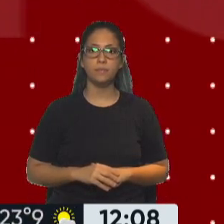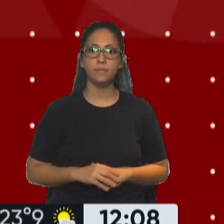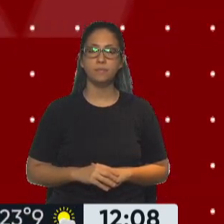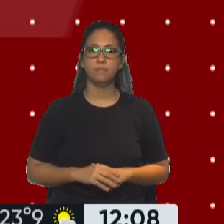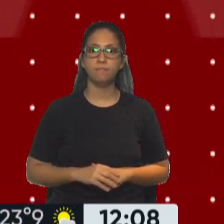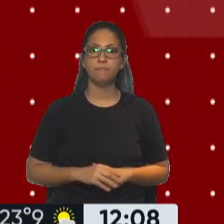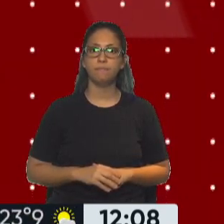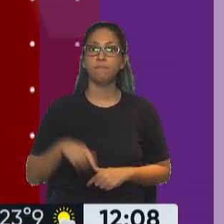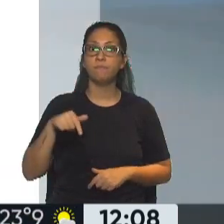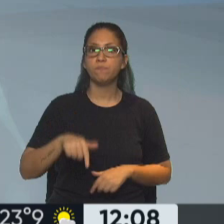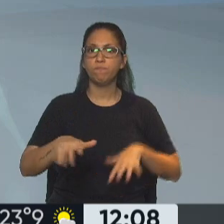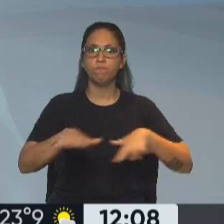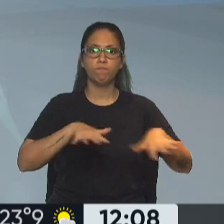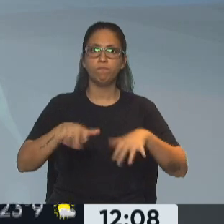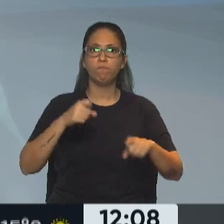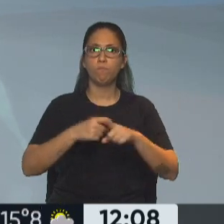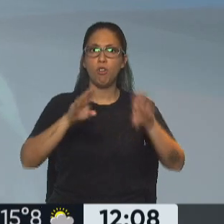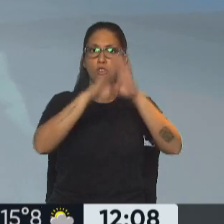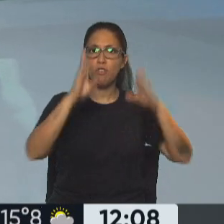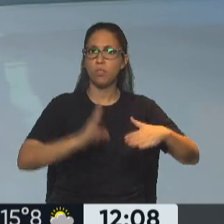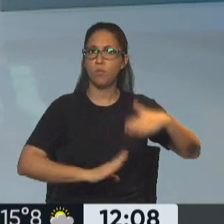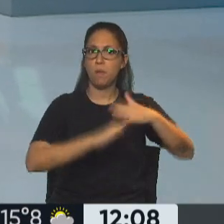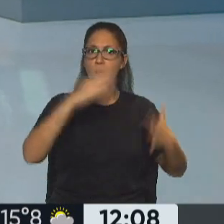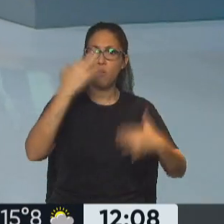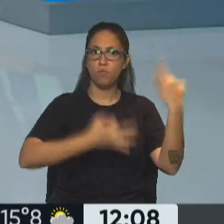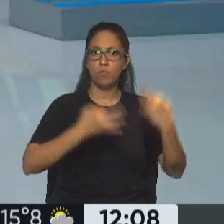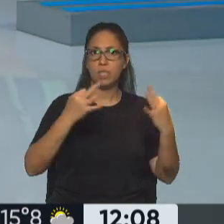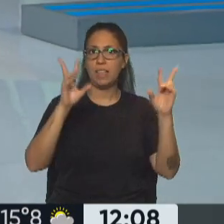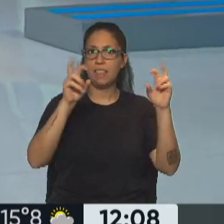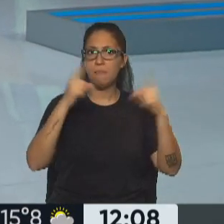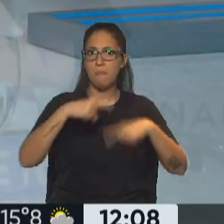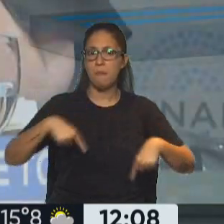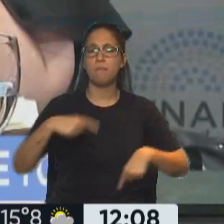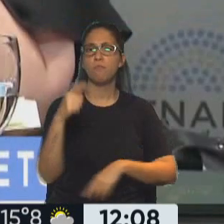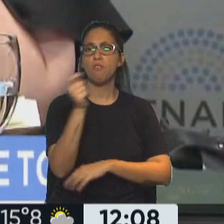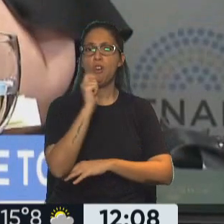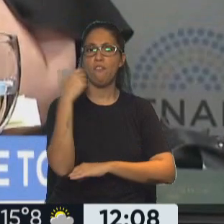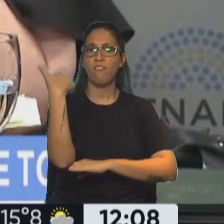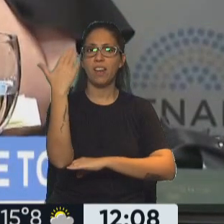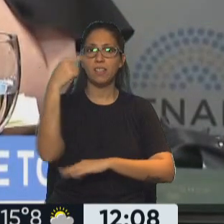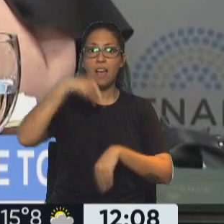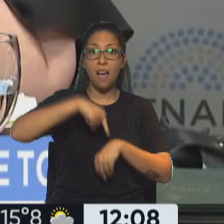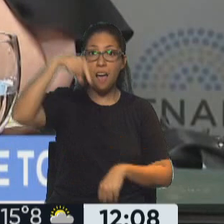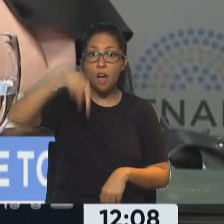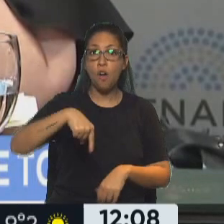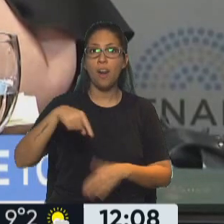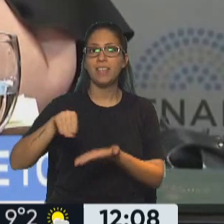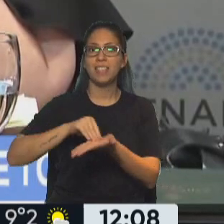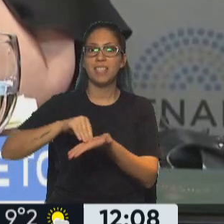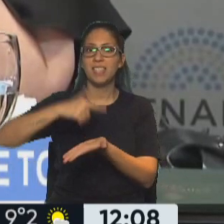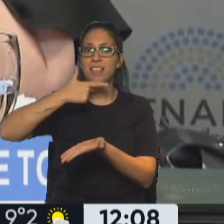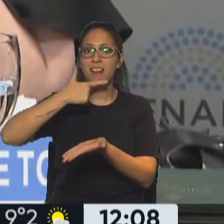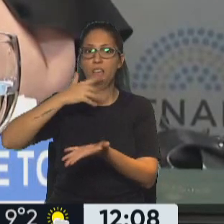pasando ahora? Más repercusiones por el fallo de la Corte Suprema de Justicia. Y hablamos de una conferencia de prensa que están ofreciendo en este momento los senadores que integran